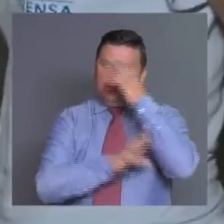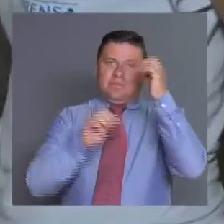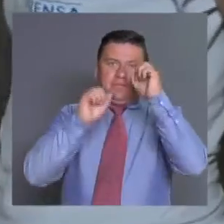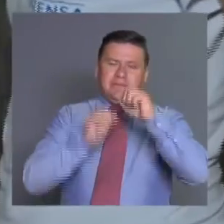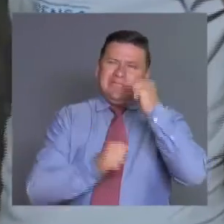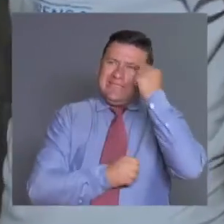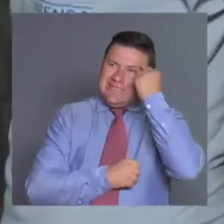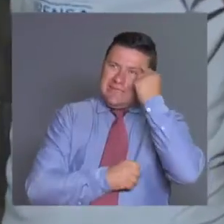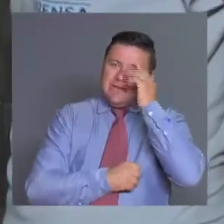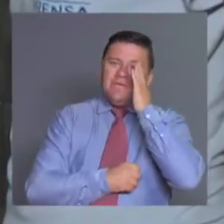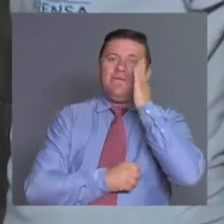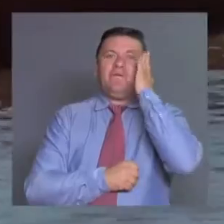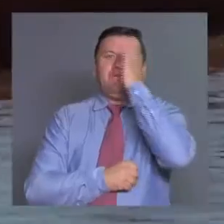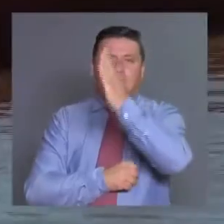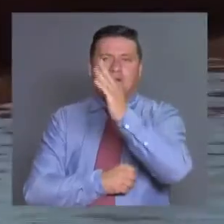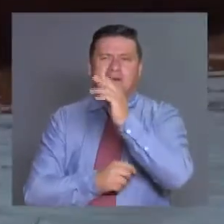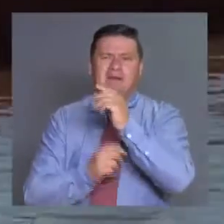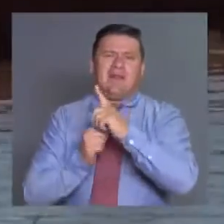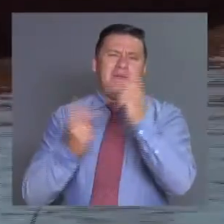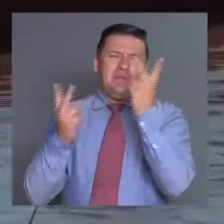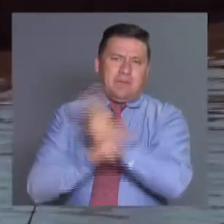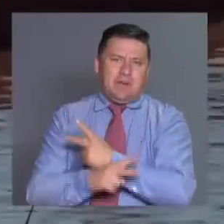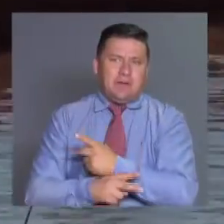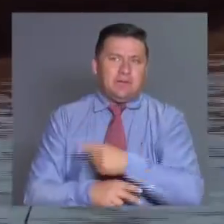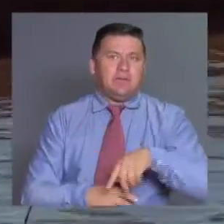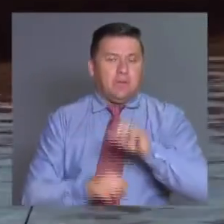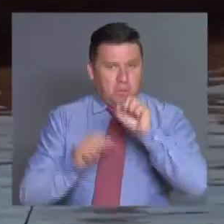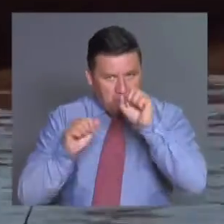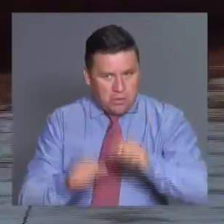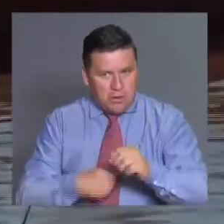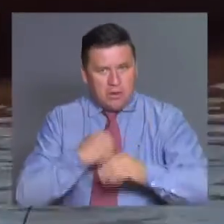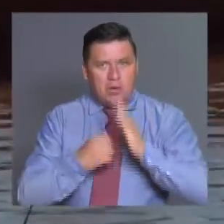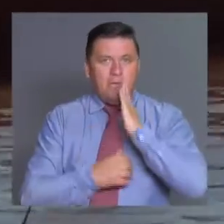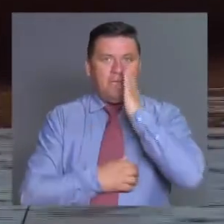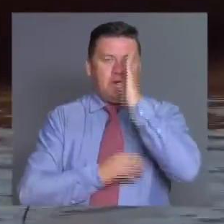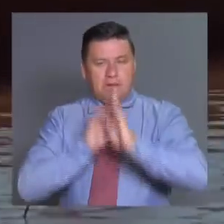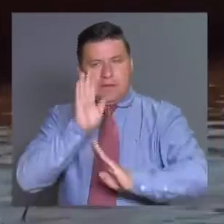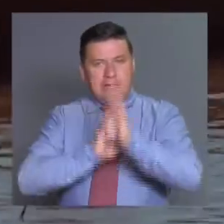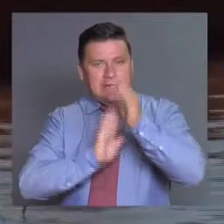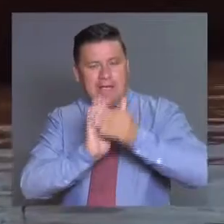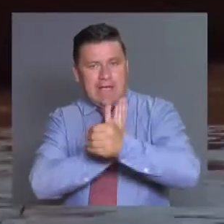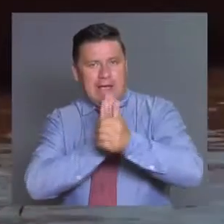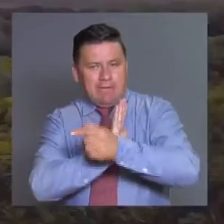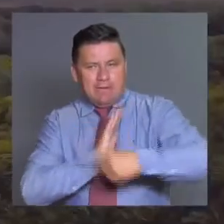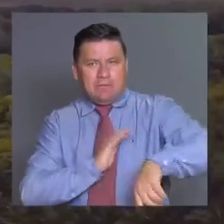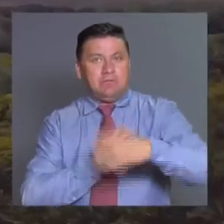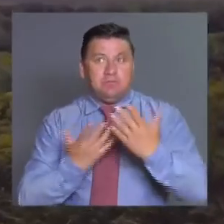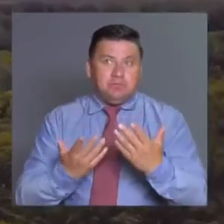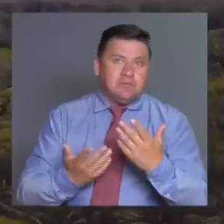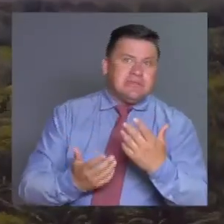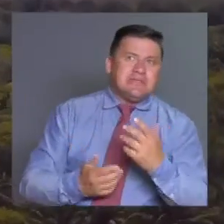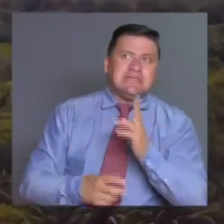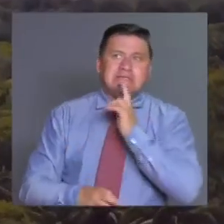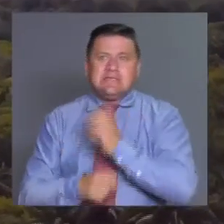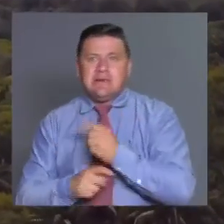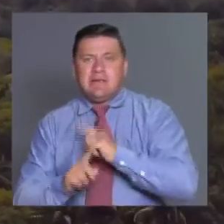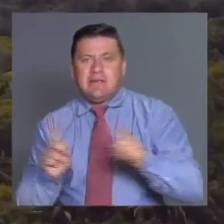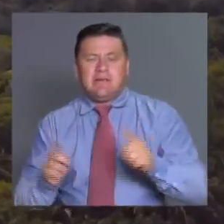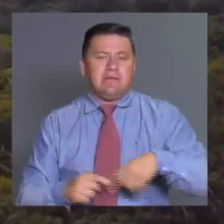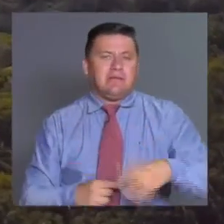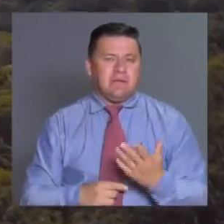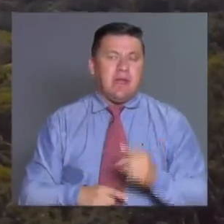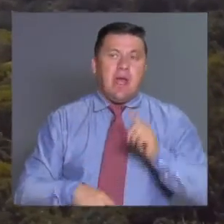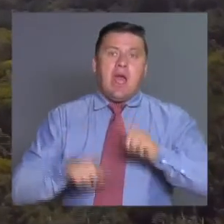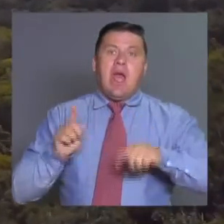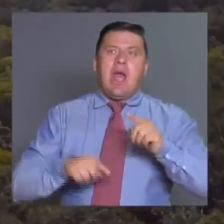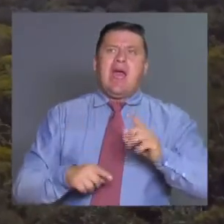llevaron a pensar en un futuro lejos de la violencia en el que ellos pudieran crecer y desarrollar sus habilidades sin tener que pasar por las adversidades que